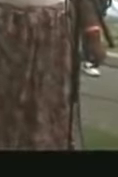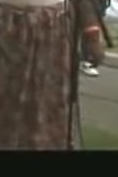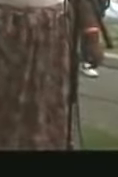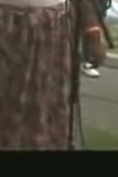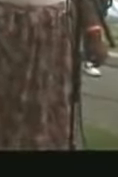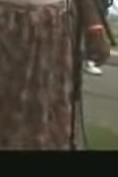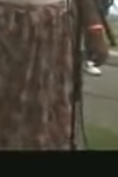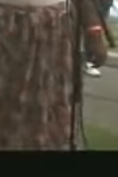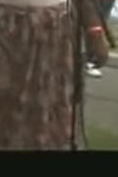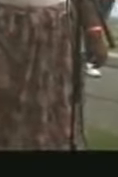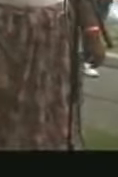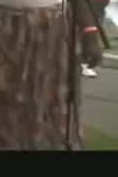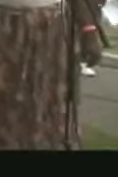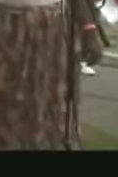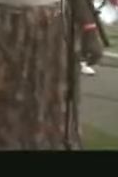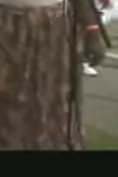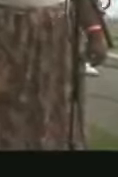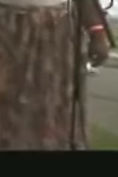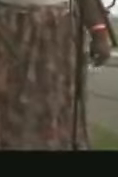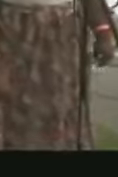hijos, mira. San Juan.